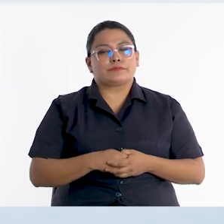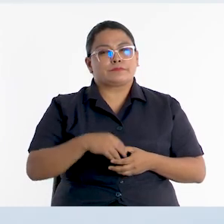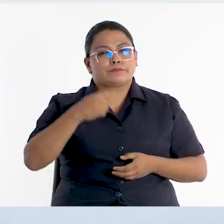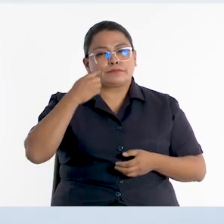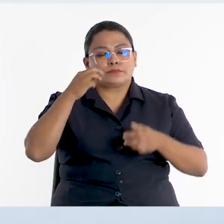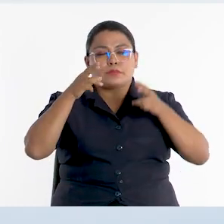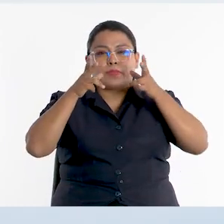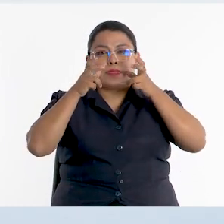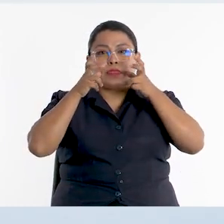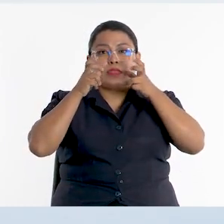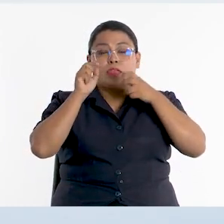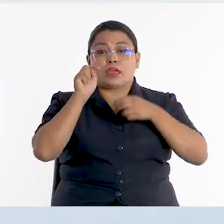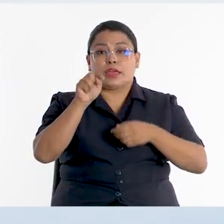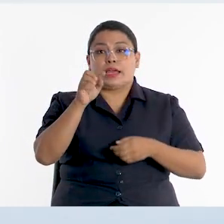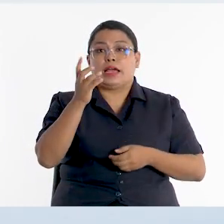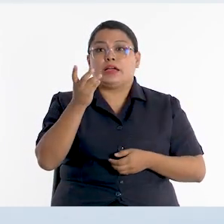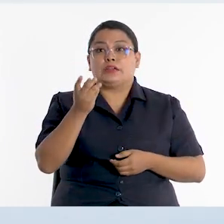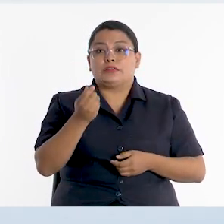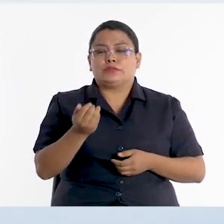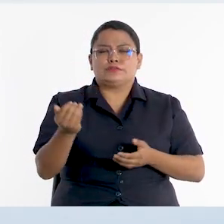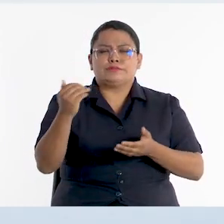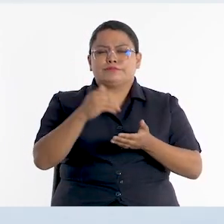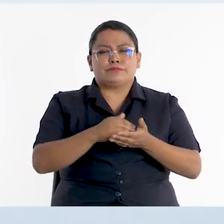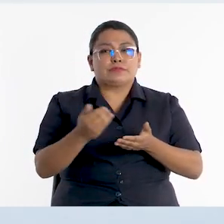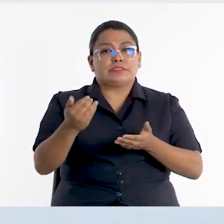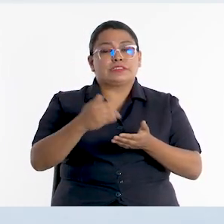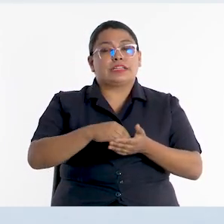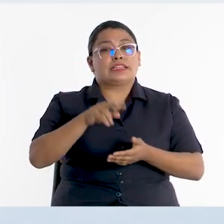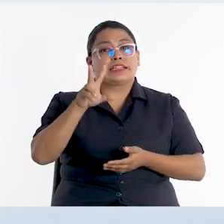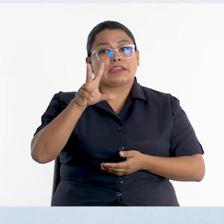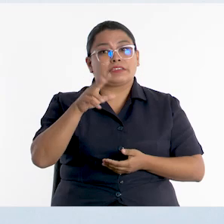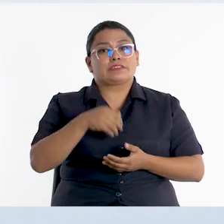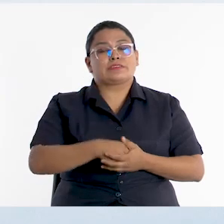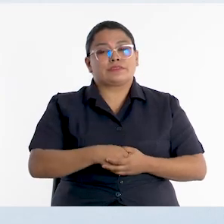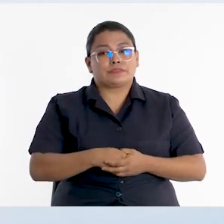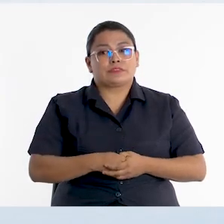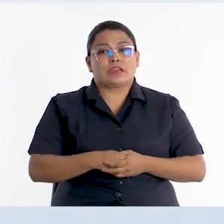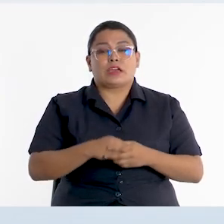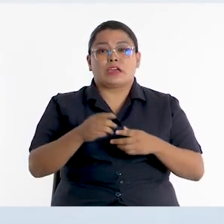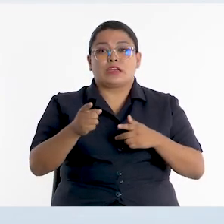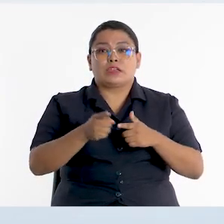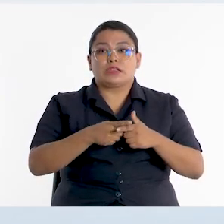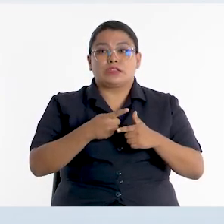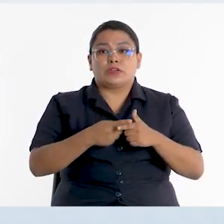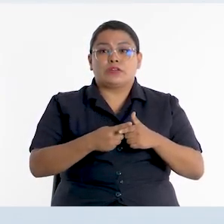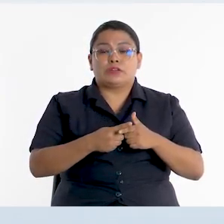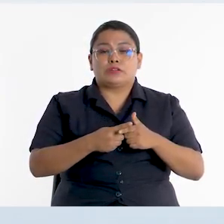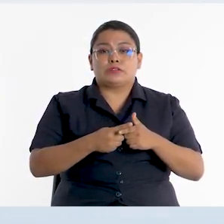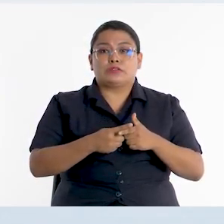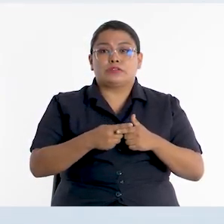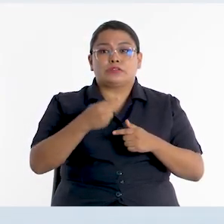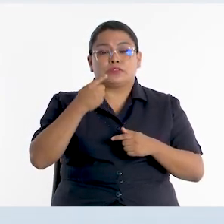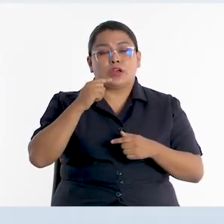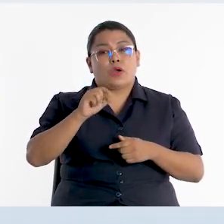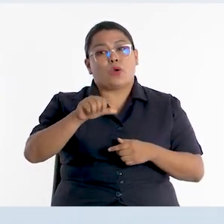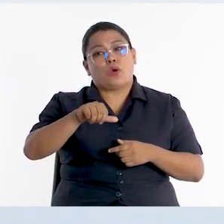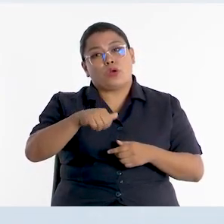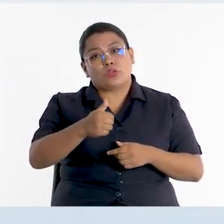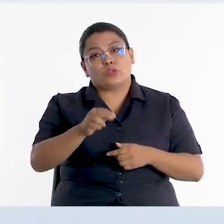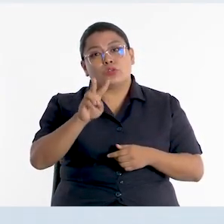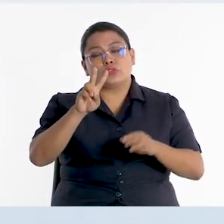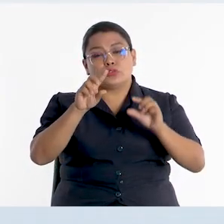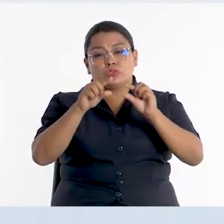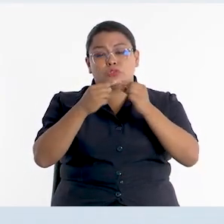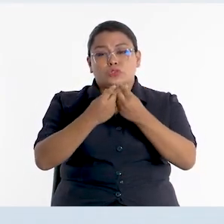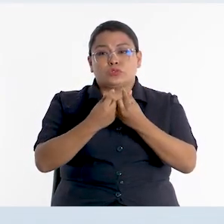Si observamos, esta cantidad se repite 3 veces. Entonces debo de agregar otros